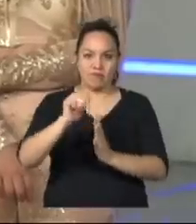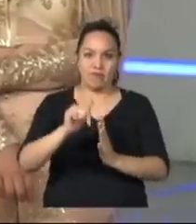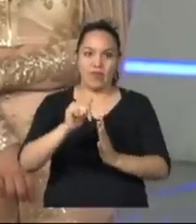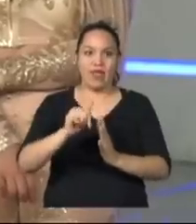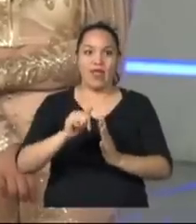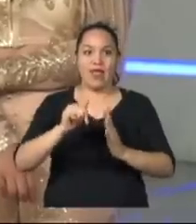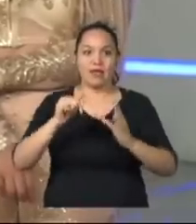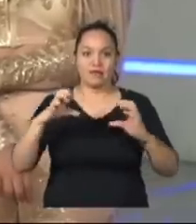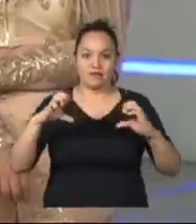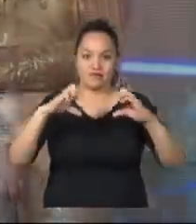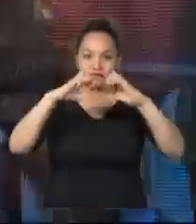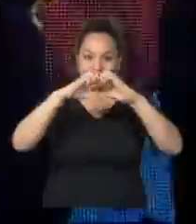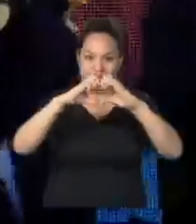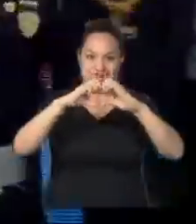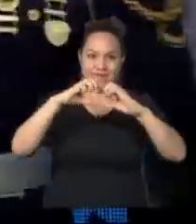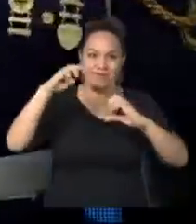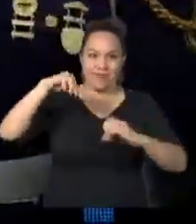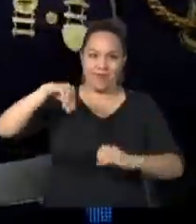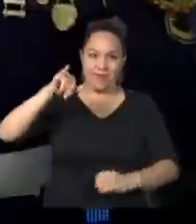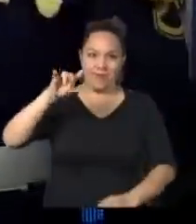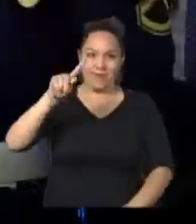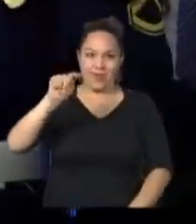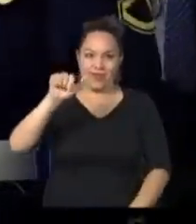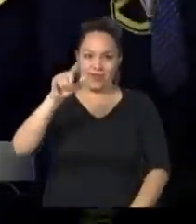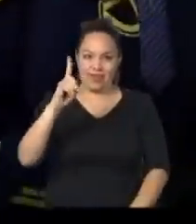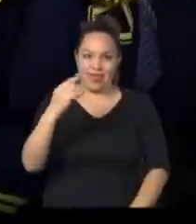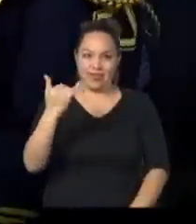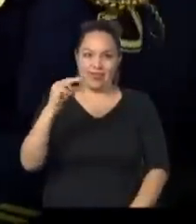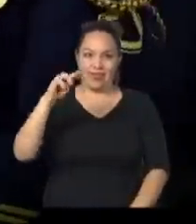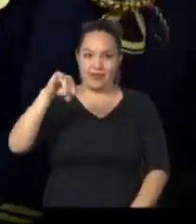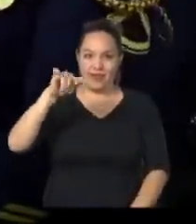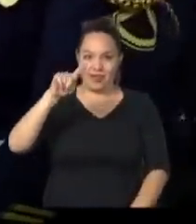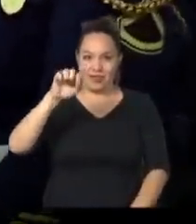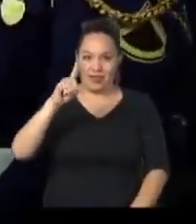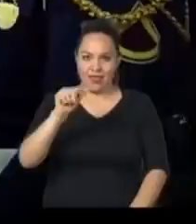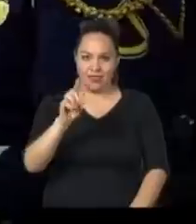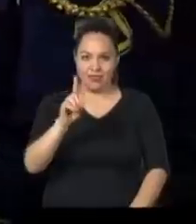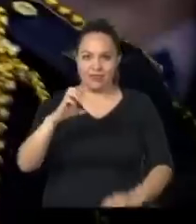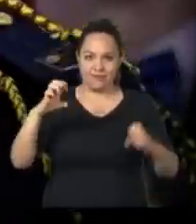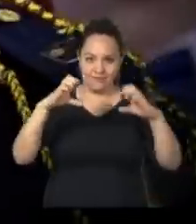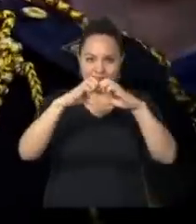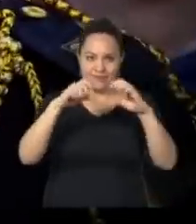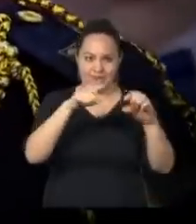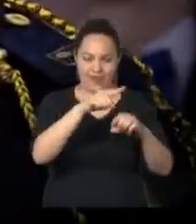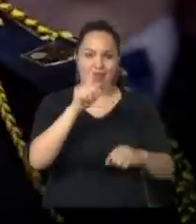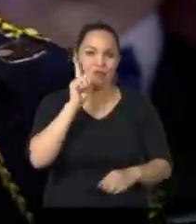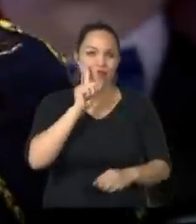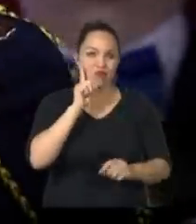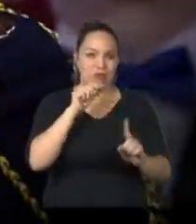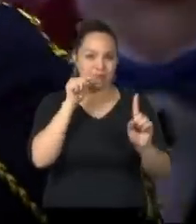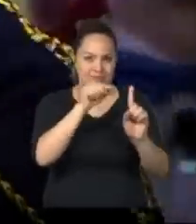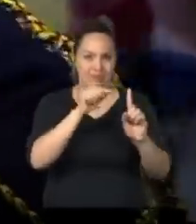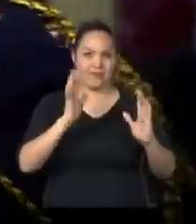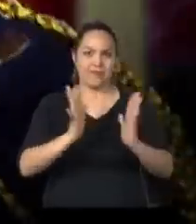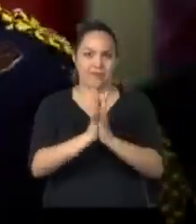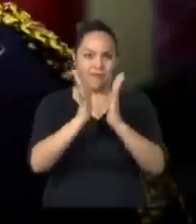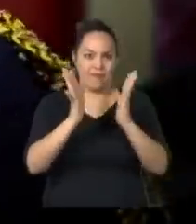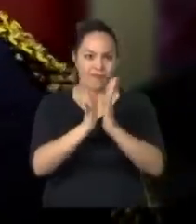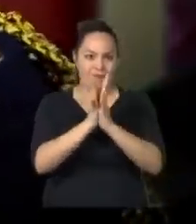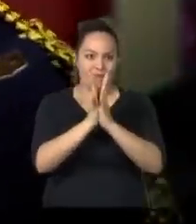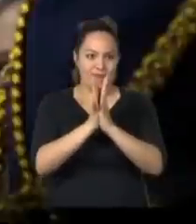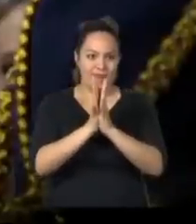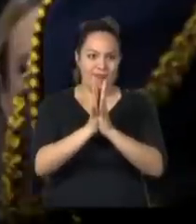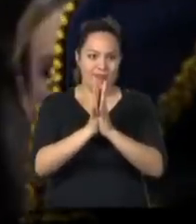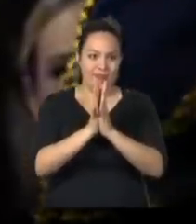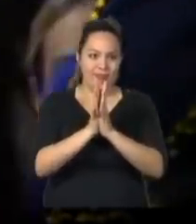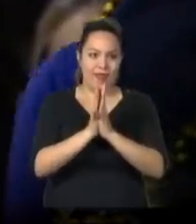Mitad. Aquí, las imágenes, cuando estaba participando con Big